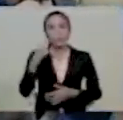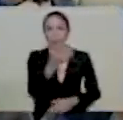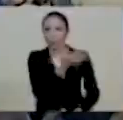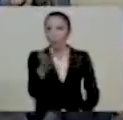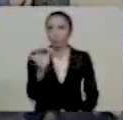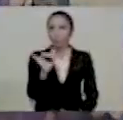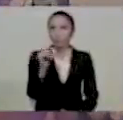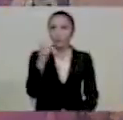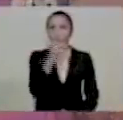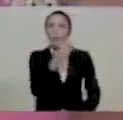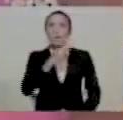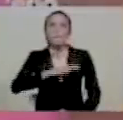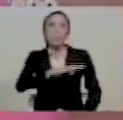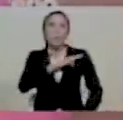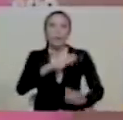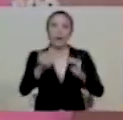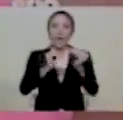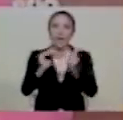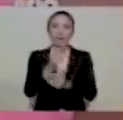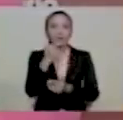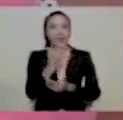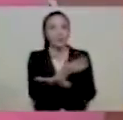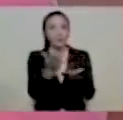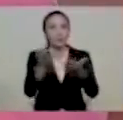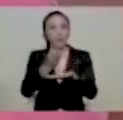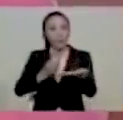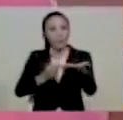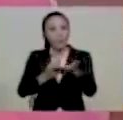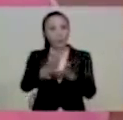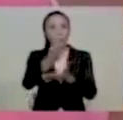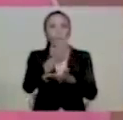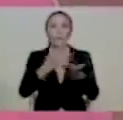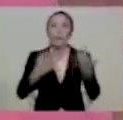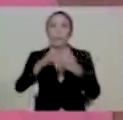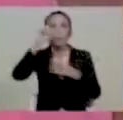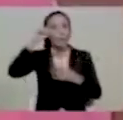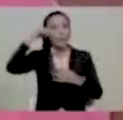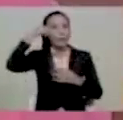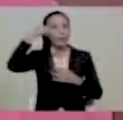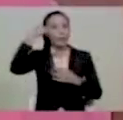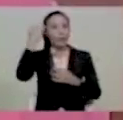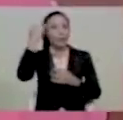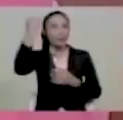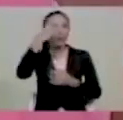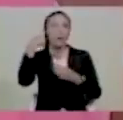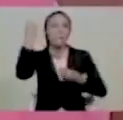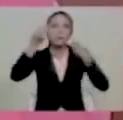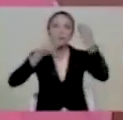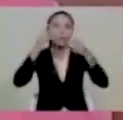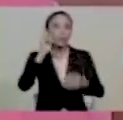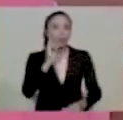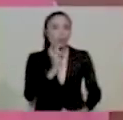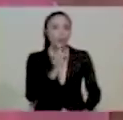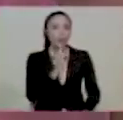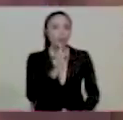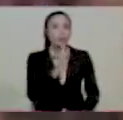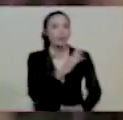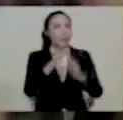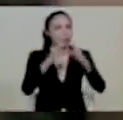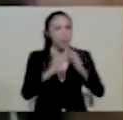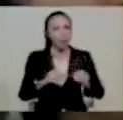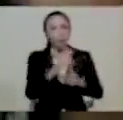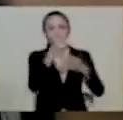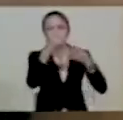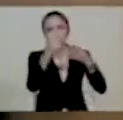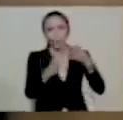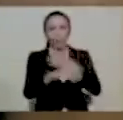son moral y luces, le decimos, continúen la senda de la patria con el espíritu bolivariano, con el espíritu